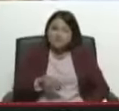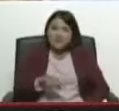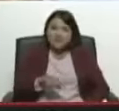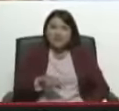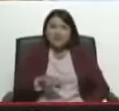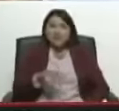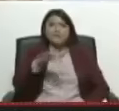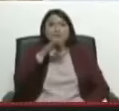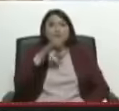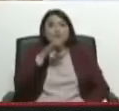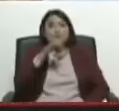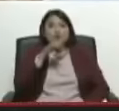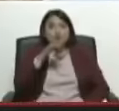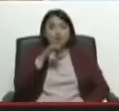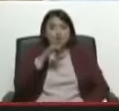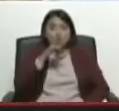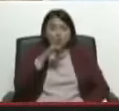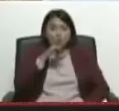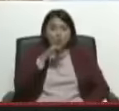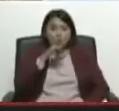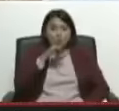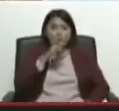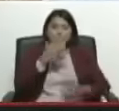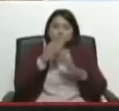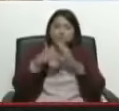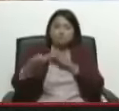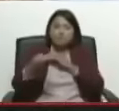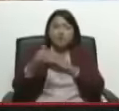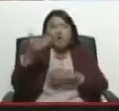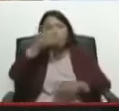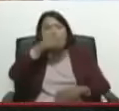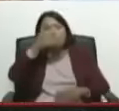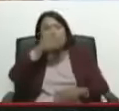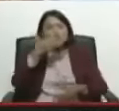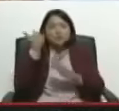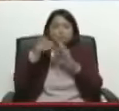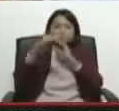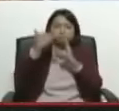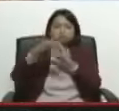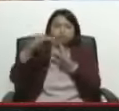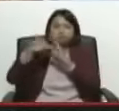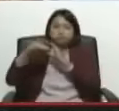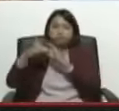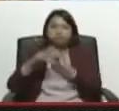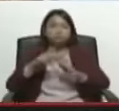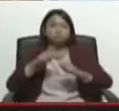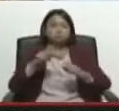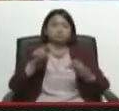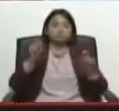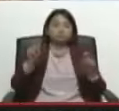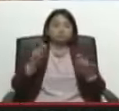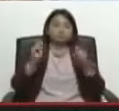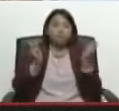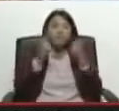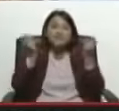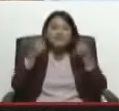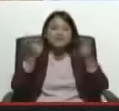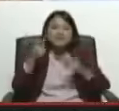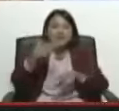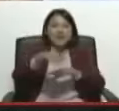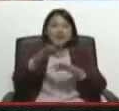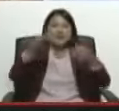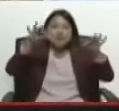esta información a través de correos masivos, de volantes, para que conozcan cada día